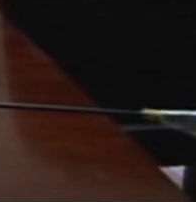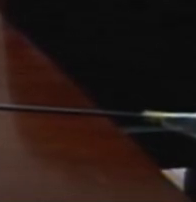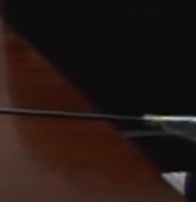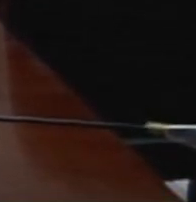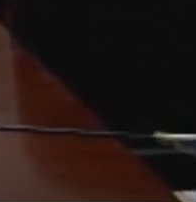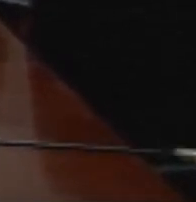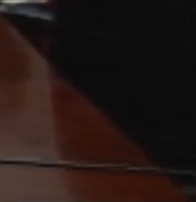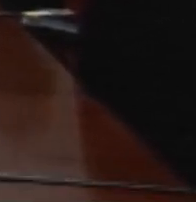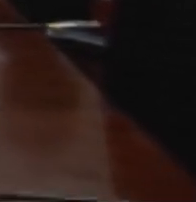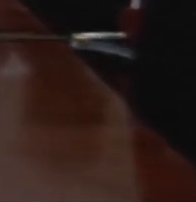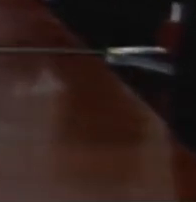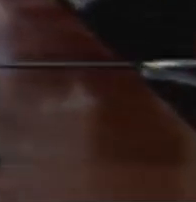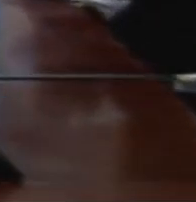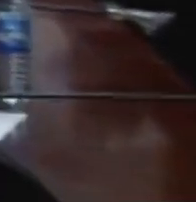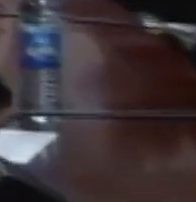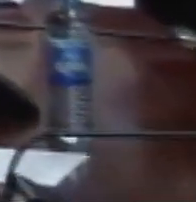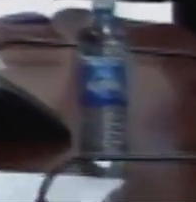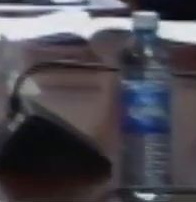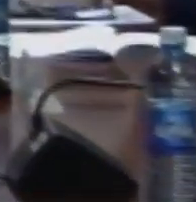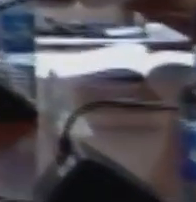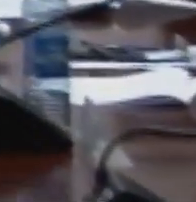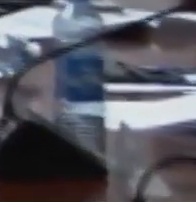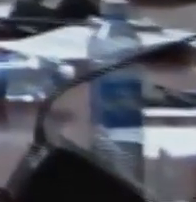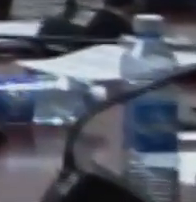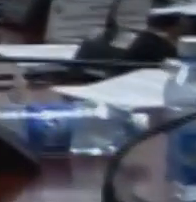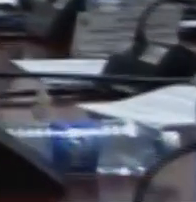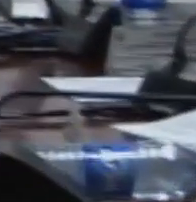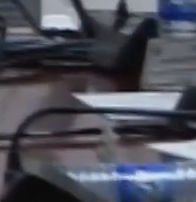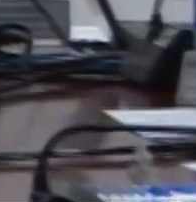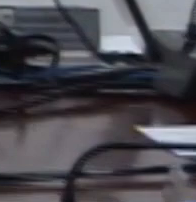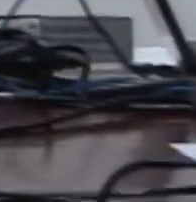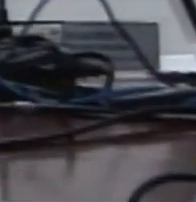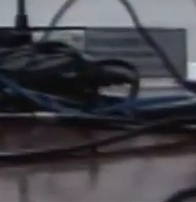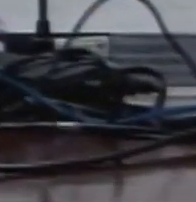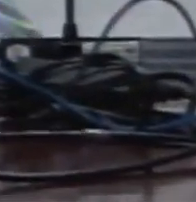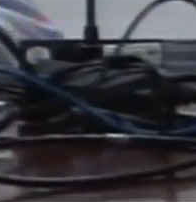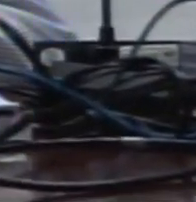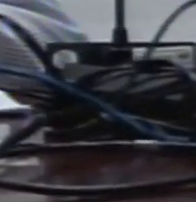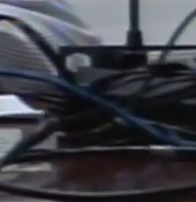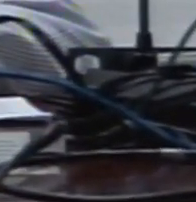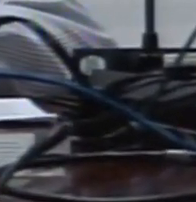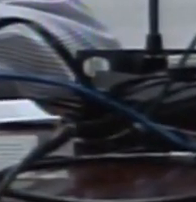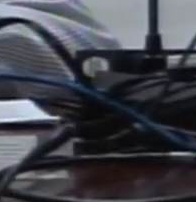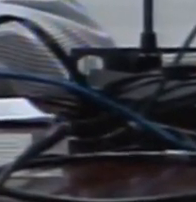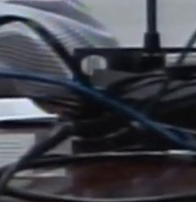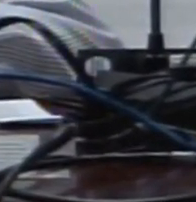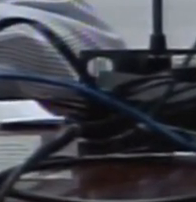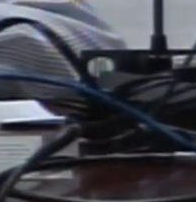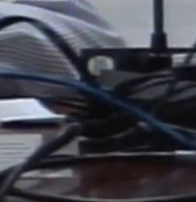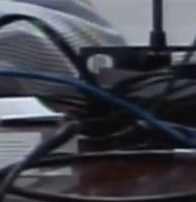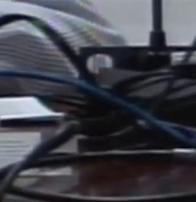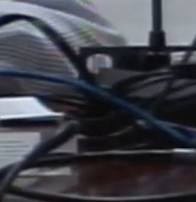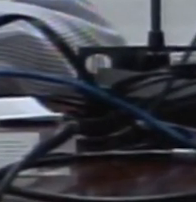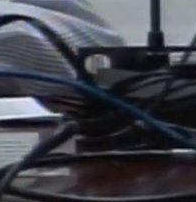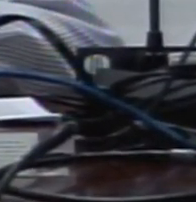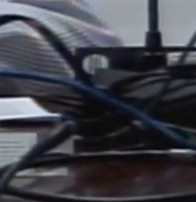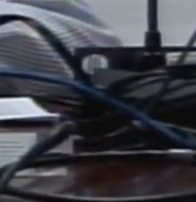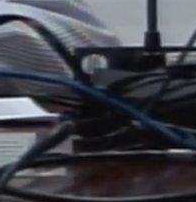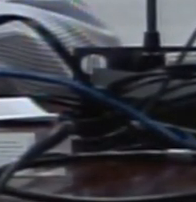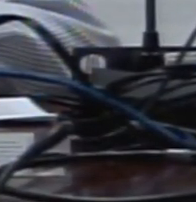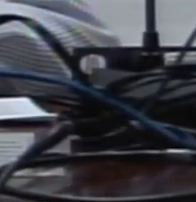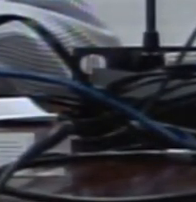Iba en el mismo sentido que plantea el diputado. De hecho, por eso el planteamiento que hacía, de que generamos muchísimas expectativas en la